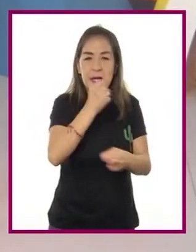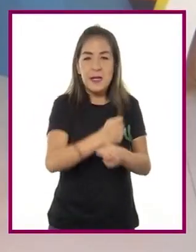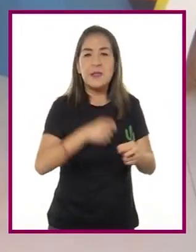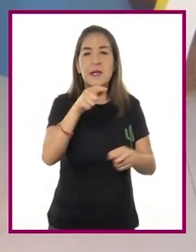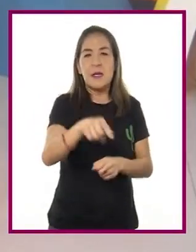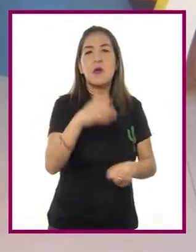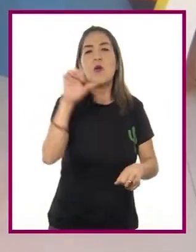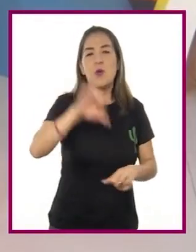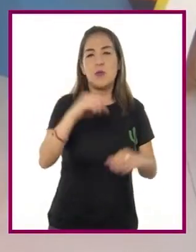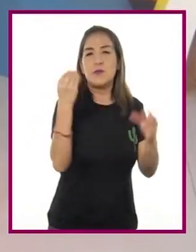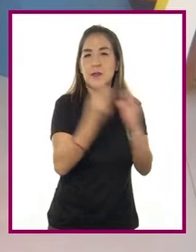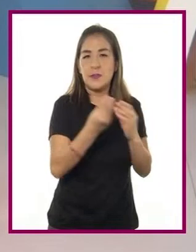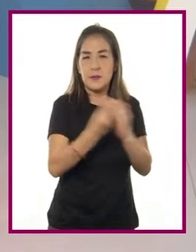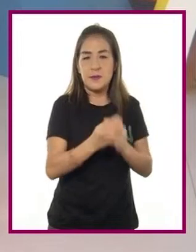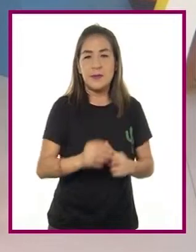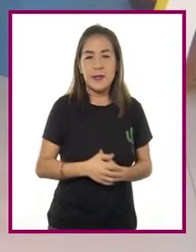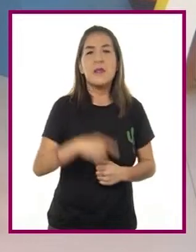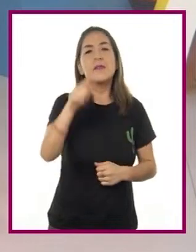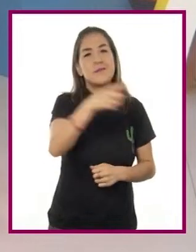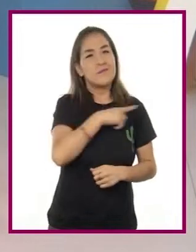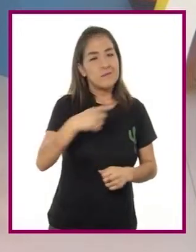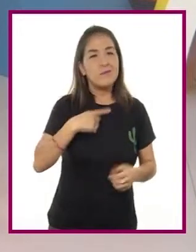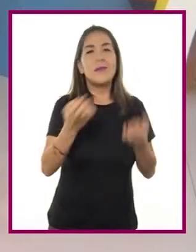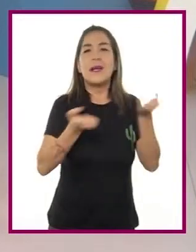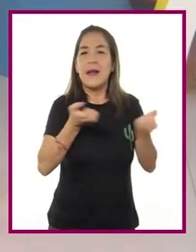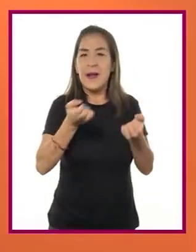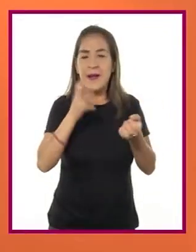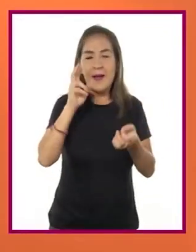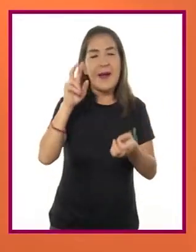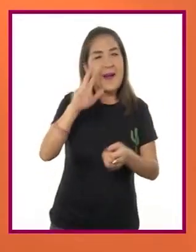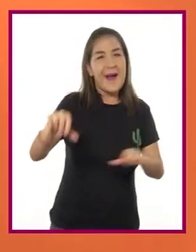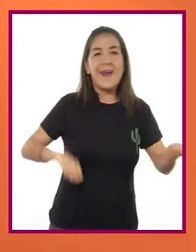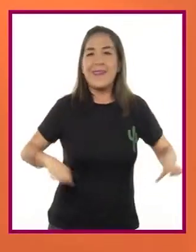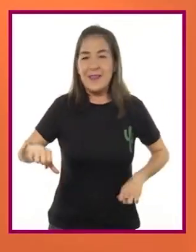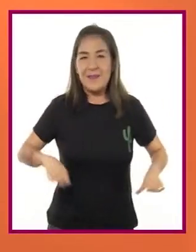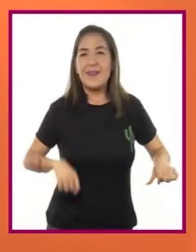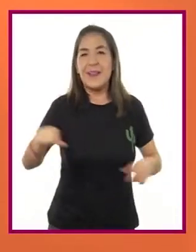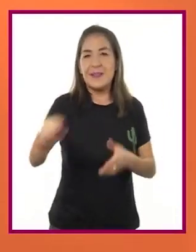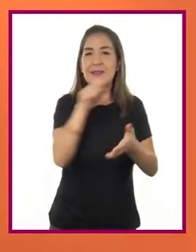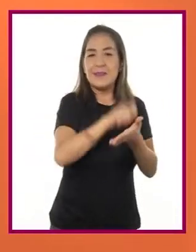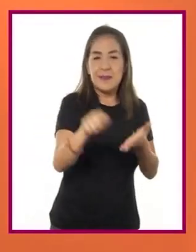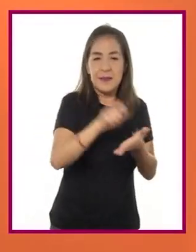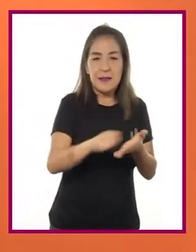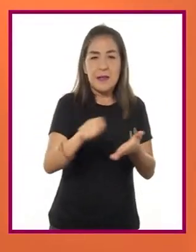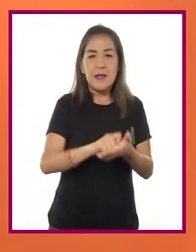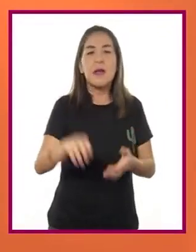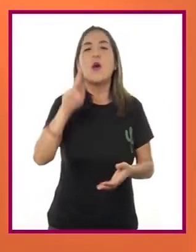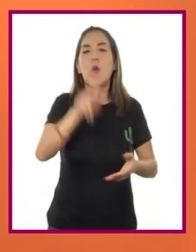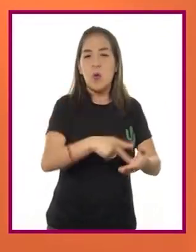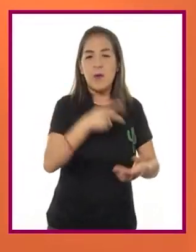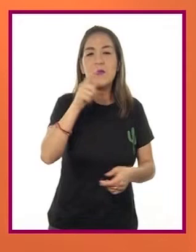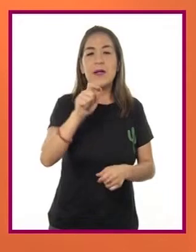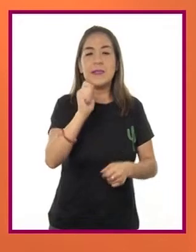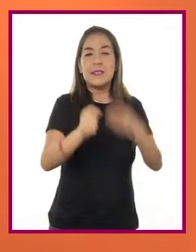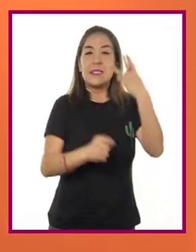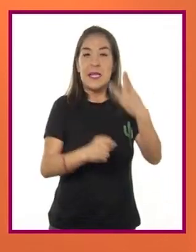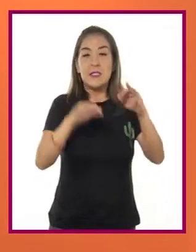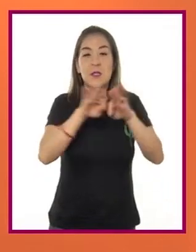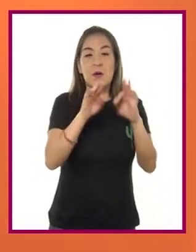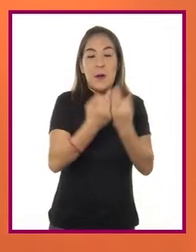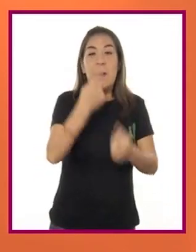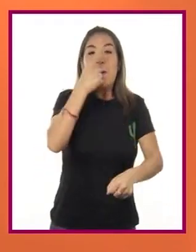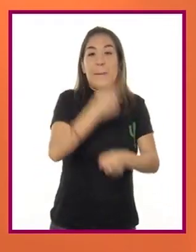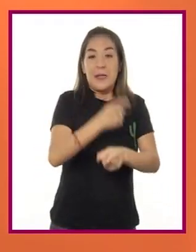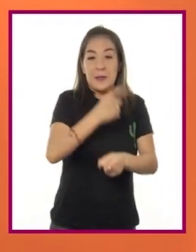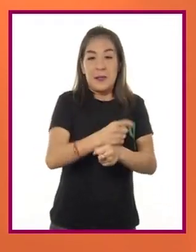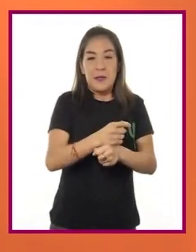durante esta sesión buscando ejercicios en su libro de texto. Esta sesión la plantearemos en 3 partes. En la primera